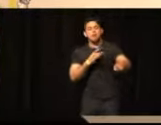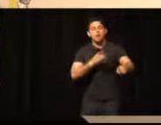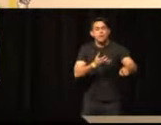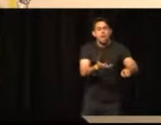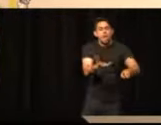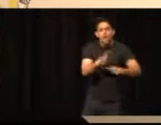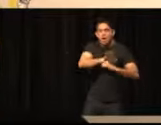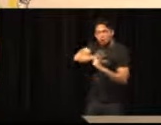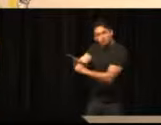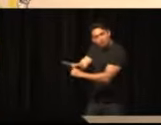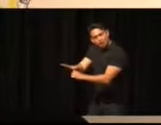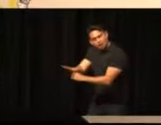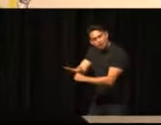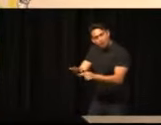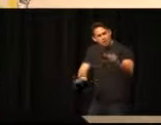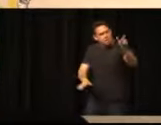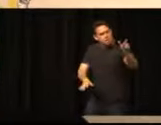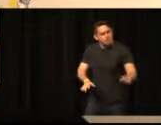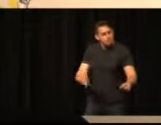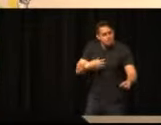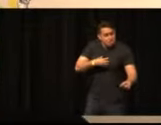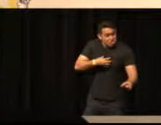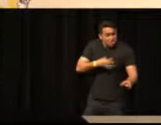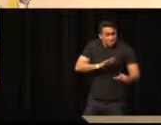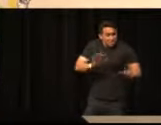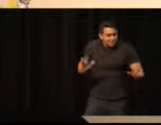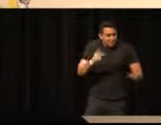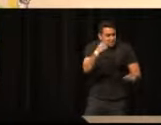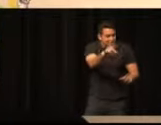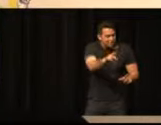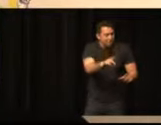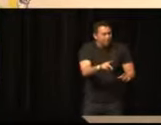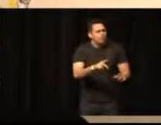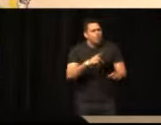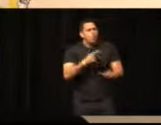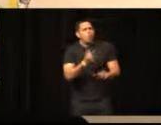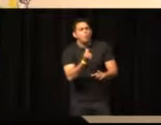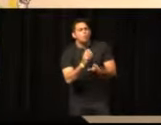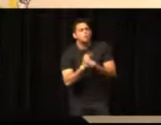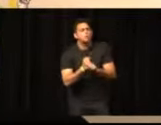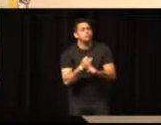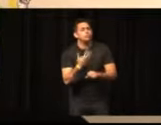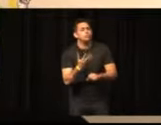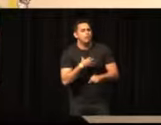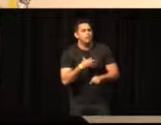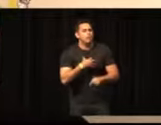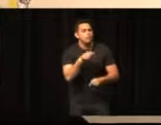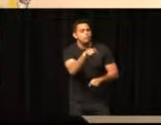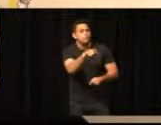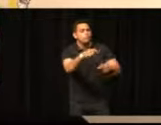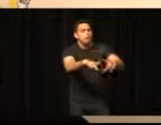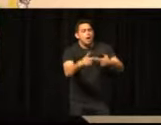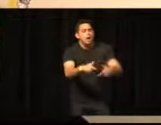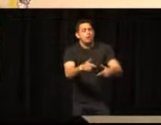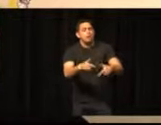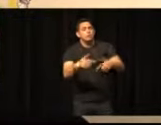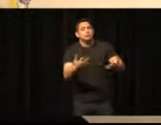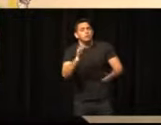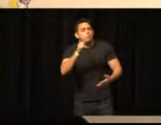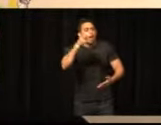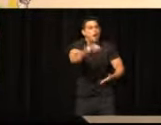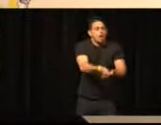quiere colaborar con el evento, quiere participar, lo siente, está. Vamos a hacer, pero podríamos contar, calcular cuánto nos cuesta esa mano de